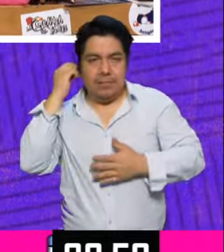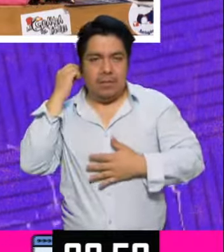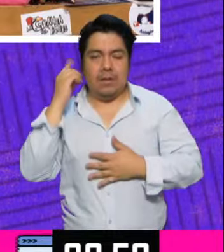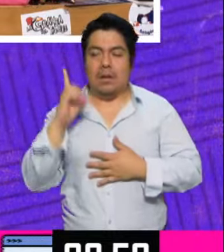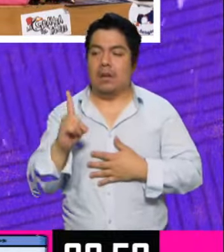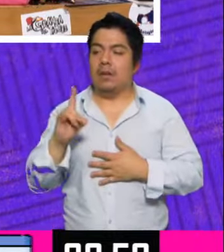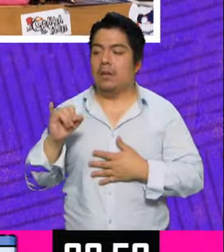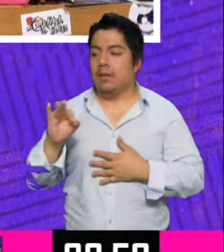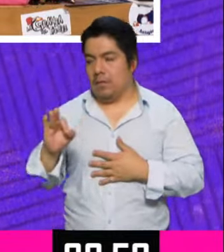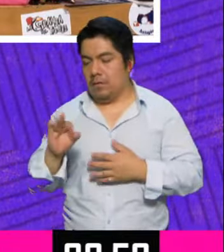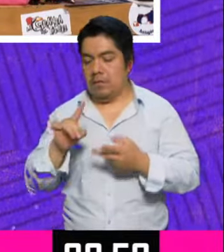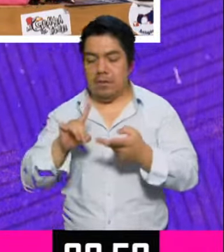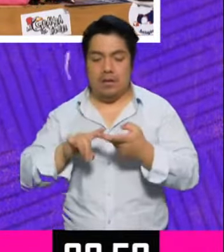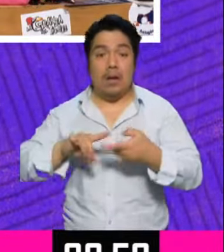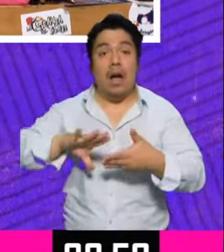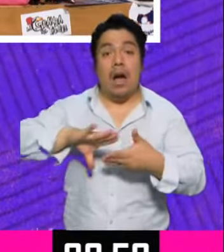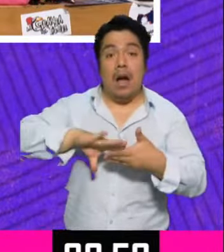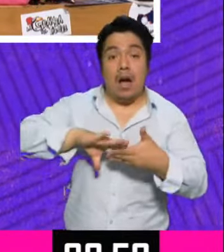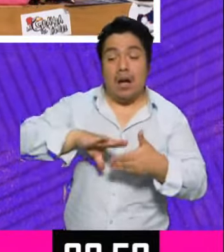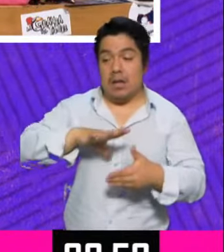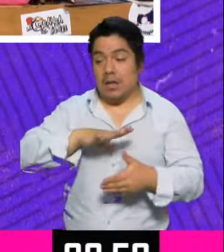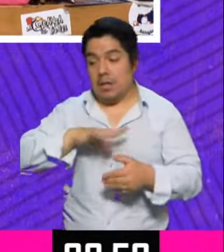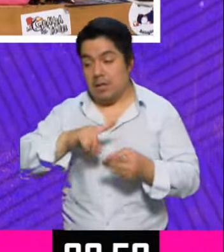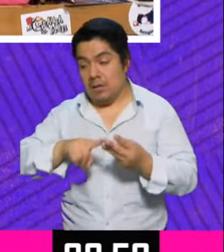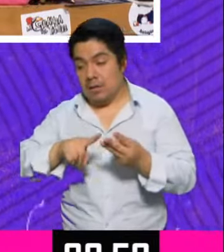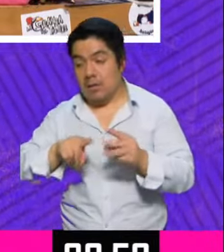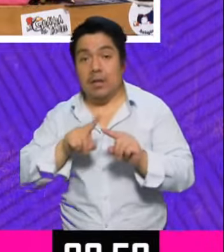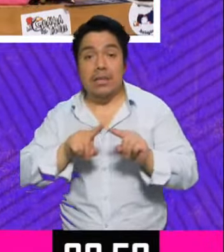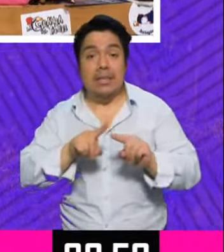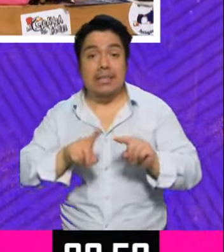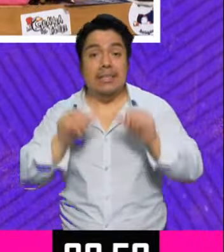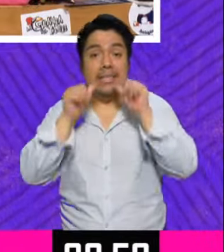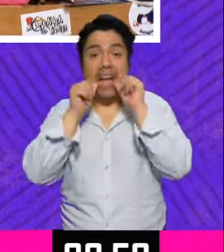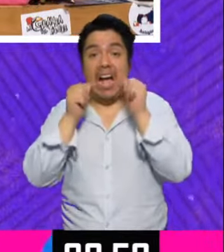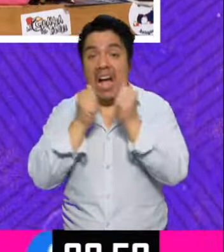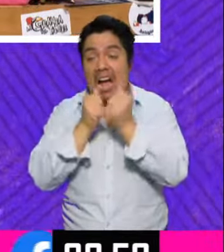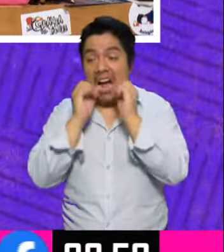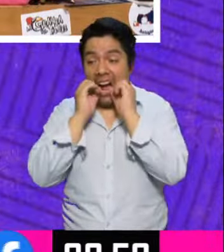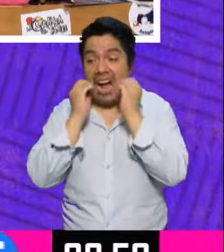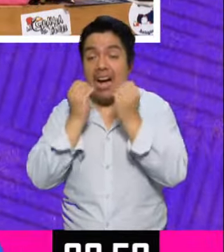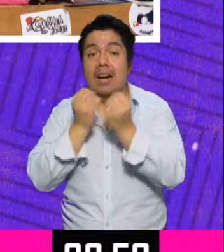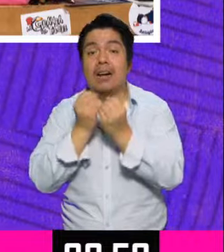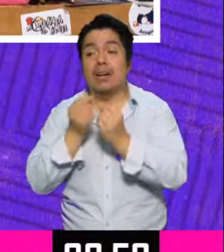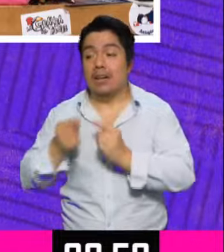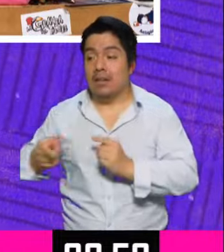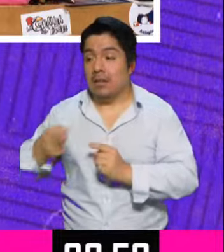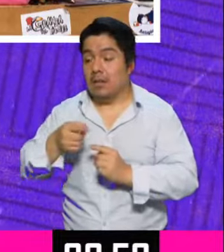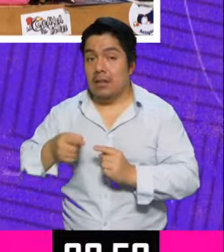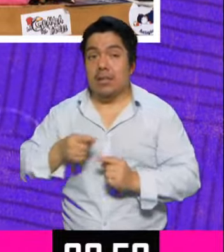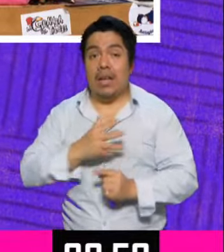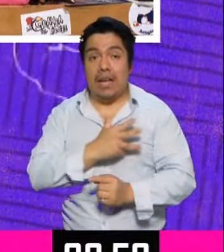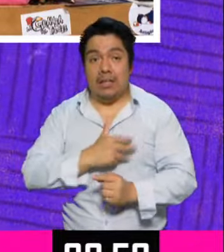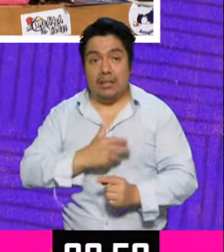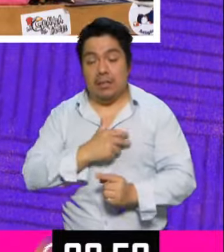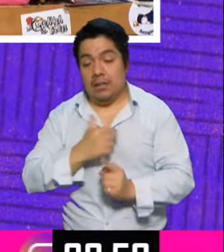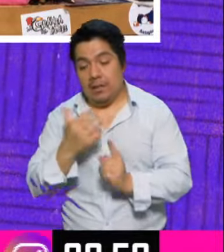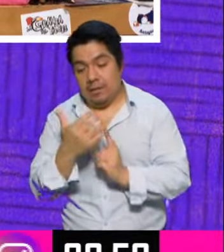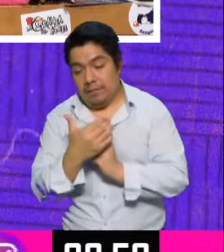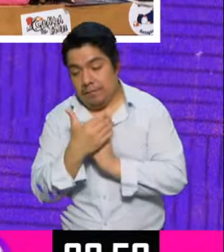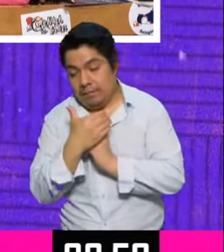comisión de derechos humanos y hay organizaciones que pueden valga la expresión decomisar a este niño para